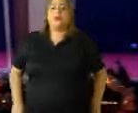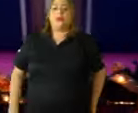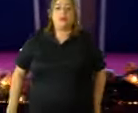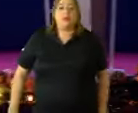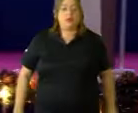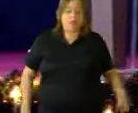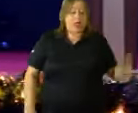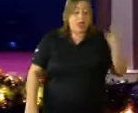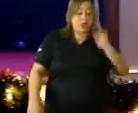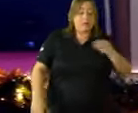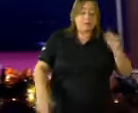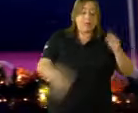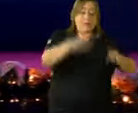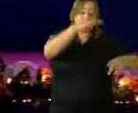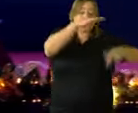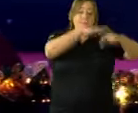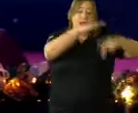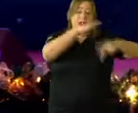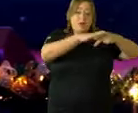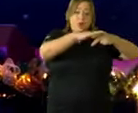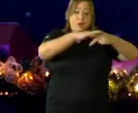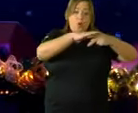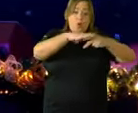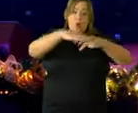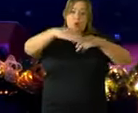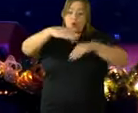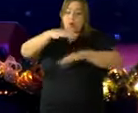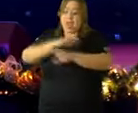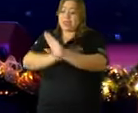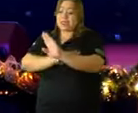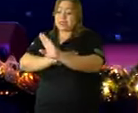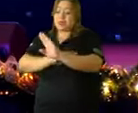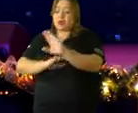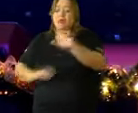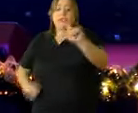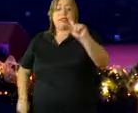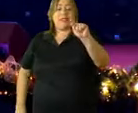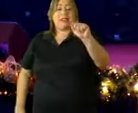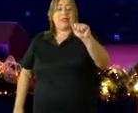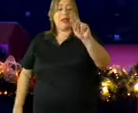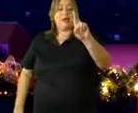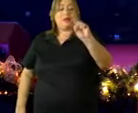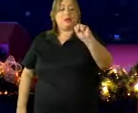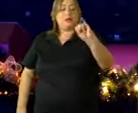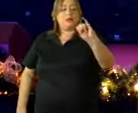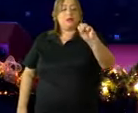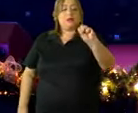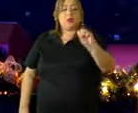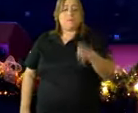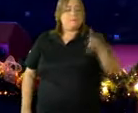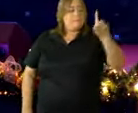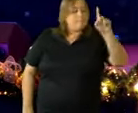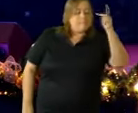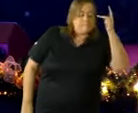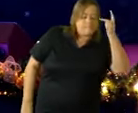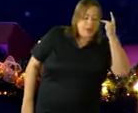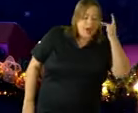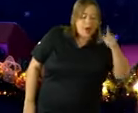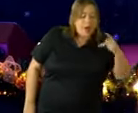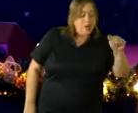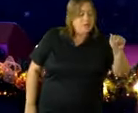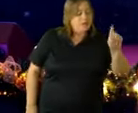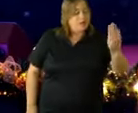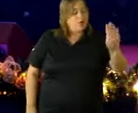Pablo. Nació en Tarsis, Tarso. Saulo de Tarso. Allí están las